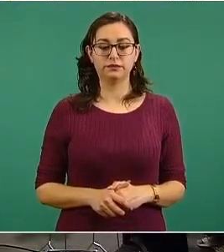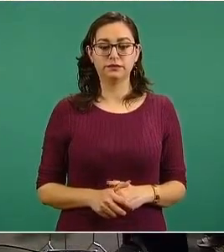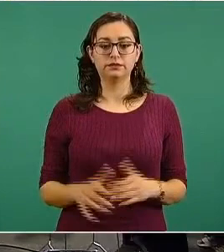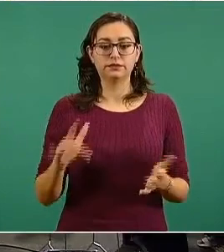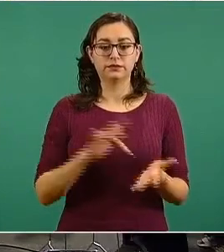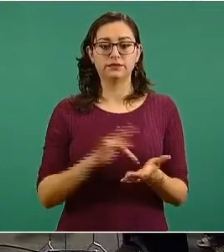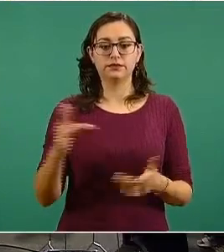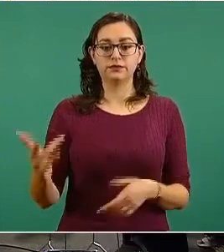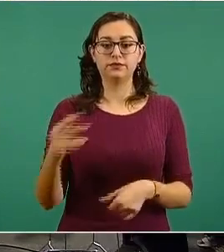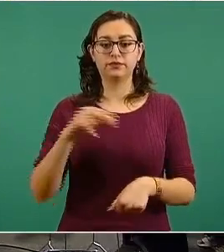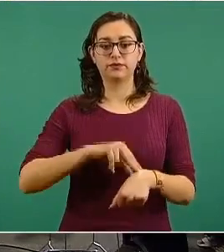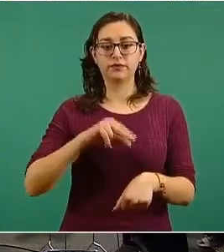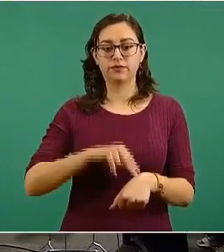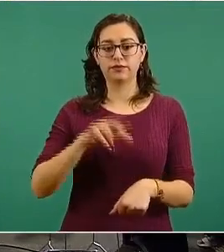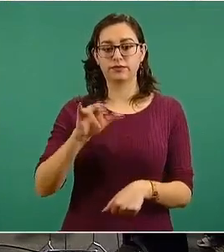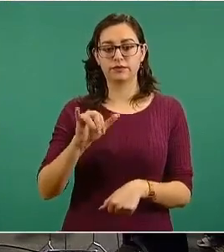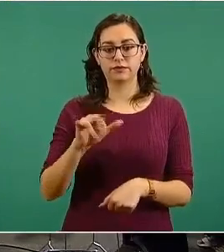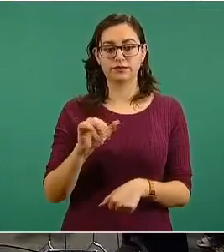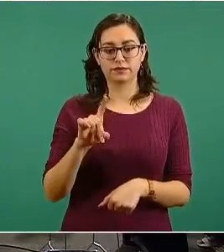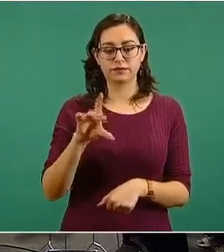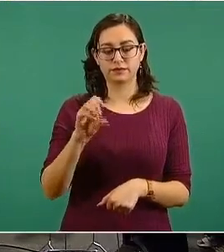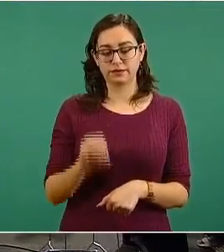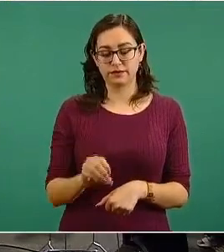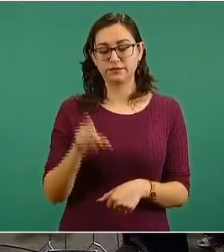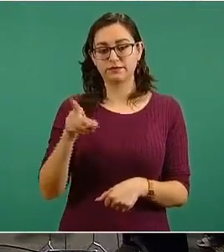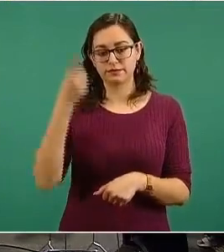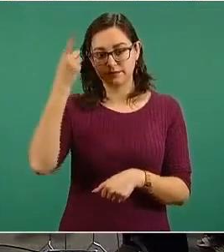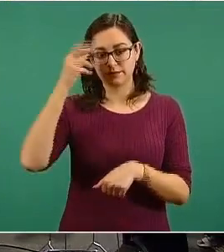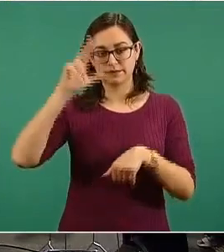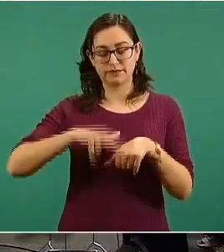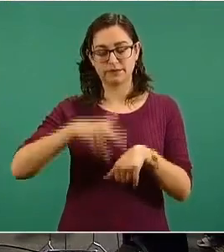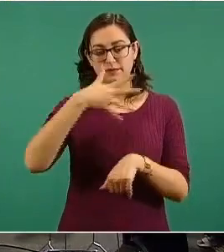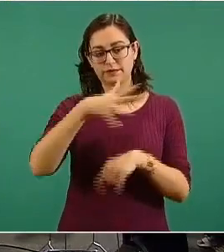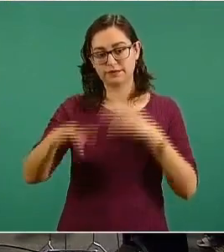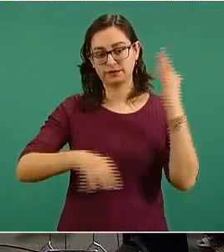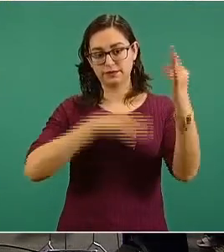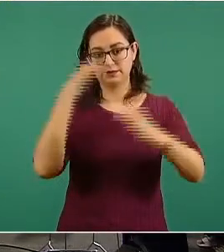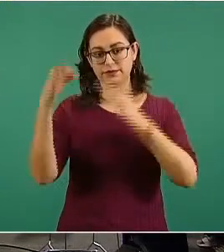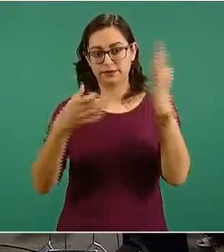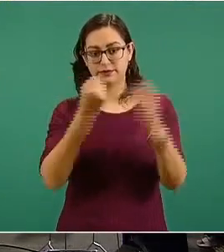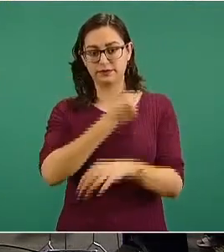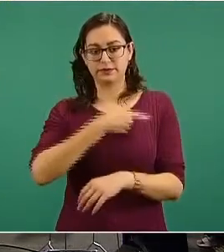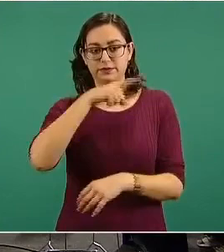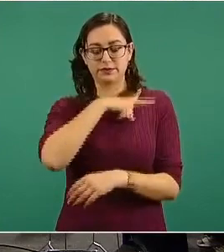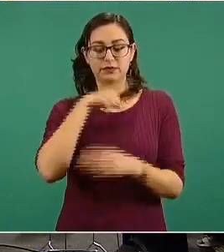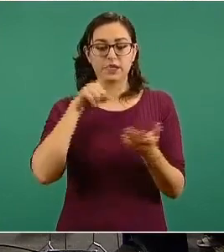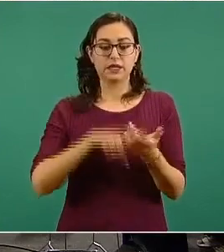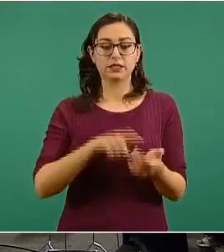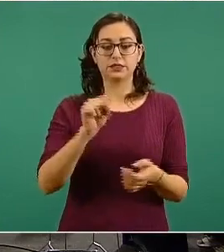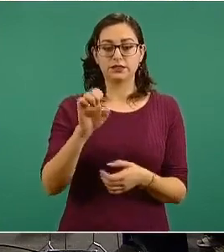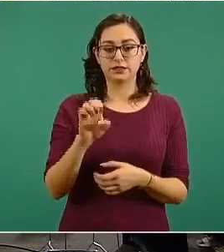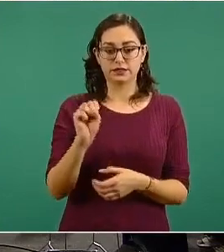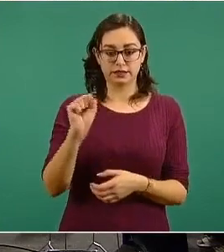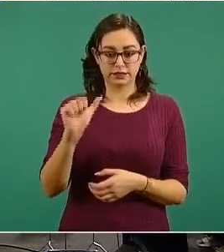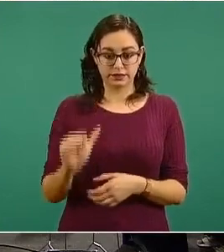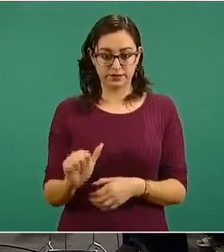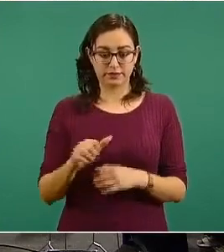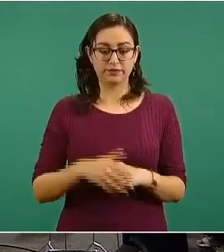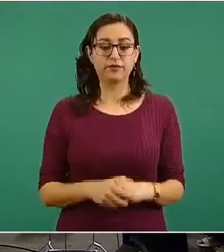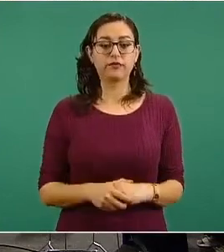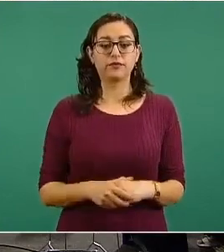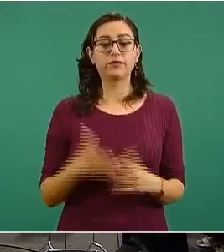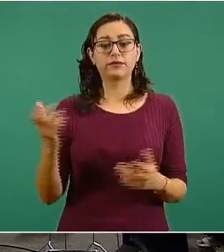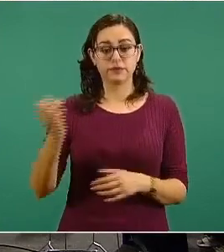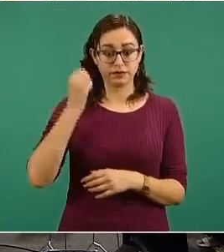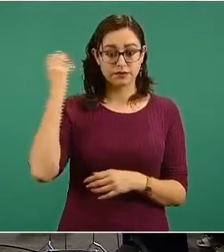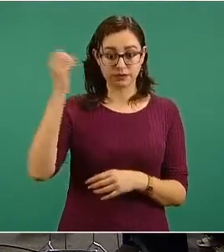Gracias, doctor Ricardo Cortés, director general de Promoción de la Salud de la Secretaría de Salud. Continuamos nuestra conferencia de prensa